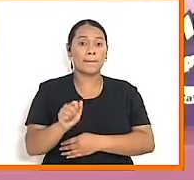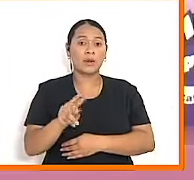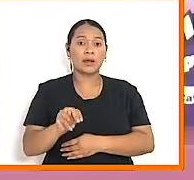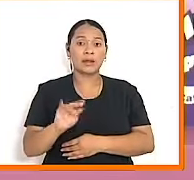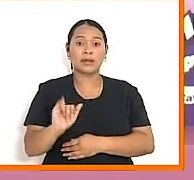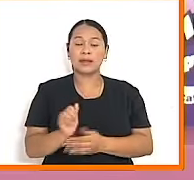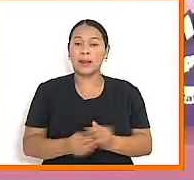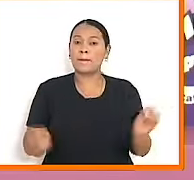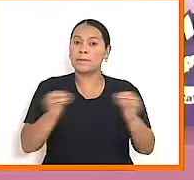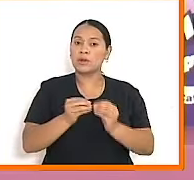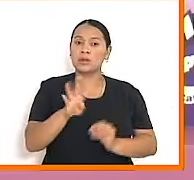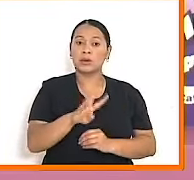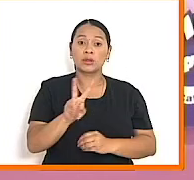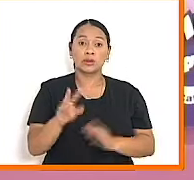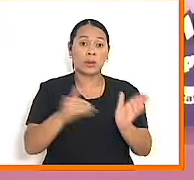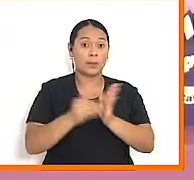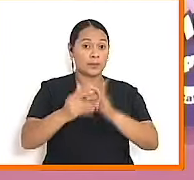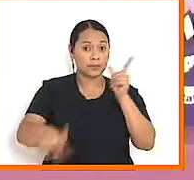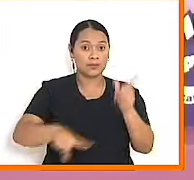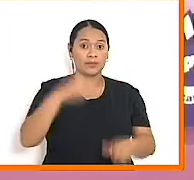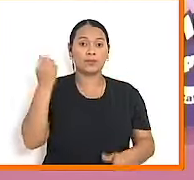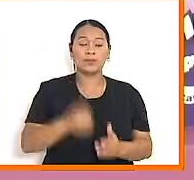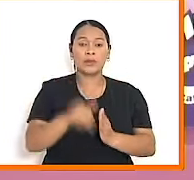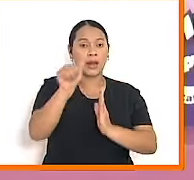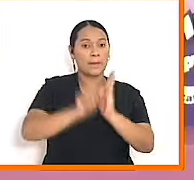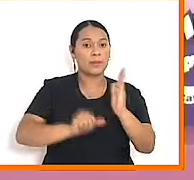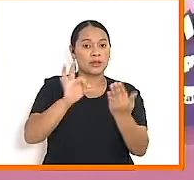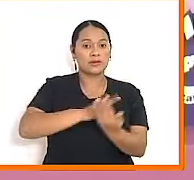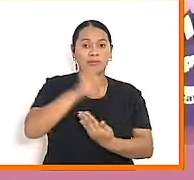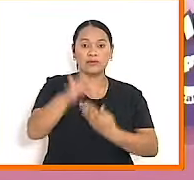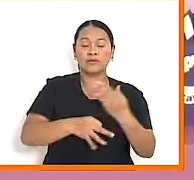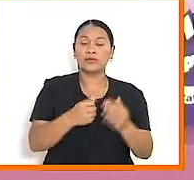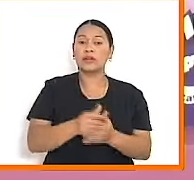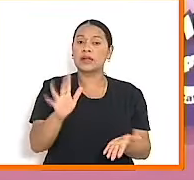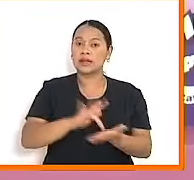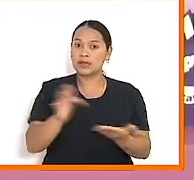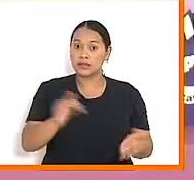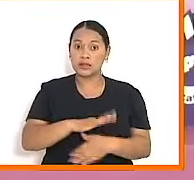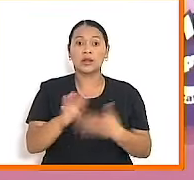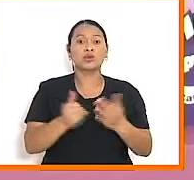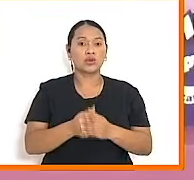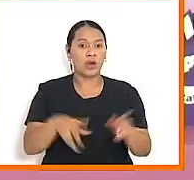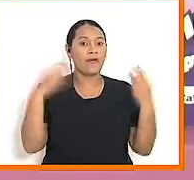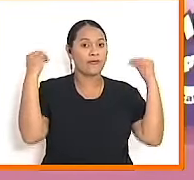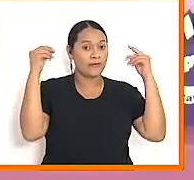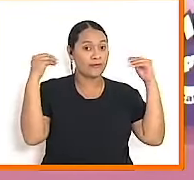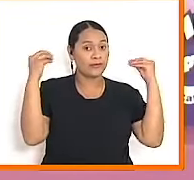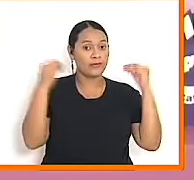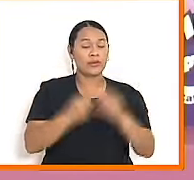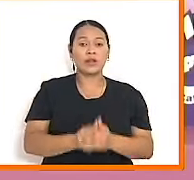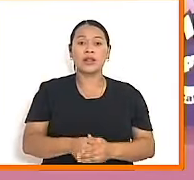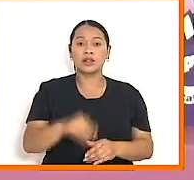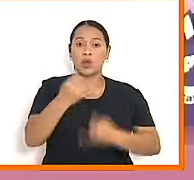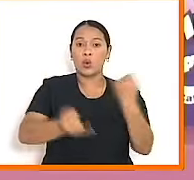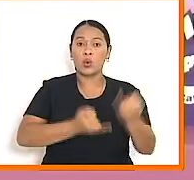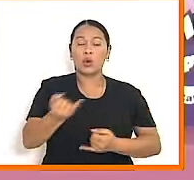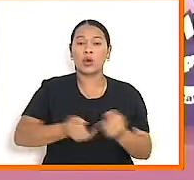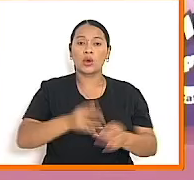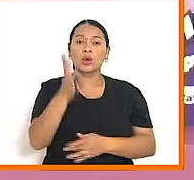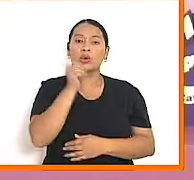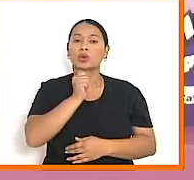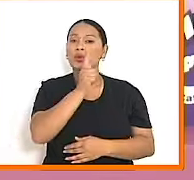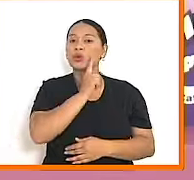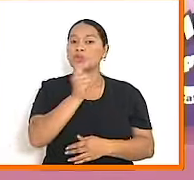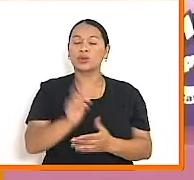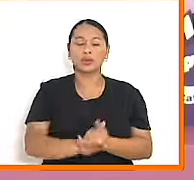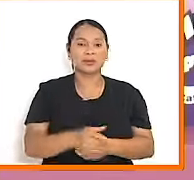millones de lempiras correspondientes al mes de febrero, recursos que son gracias a la venta de las loterías electrónicas de Loto. Así es, y ahora sí haremos de tu